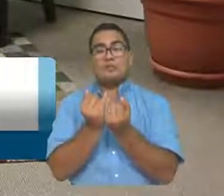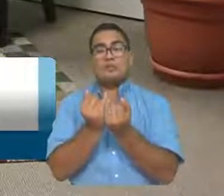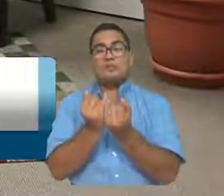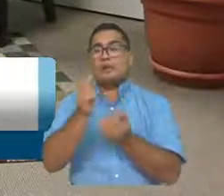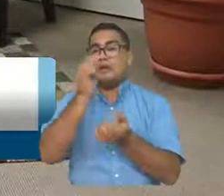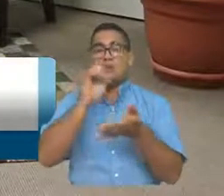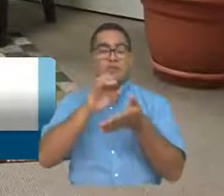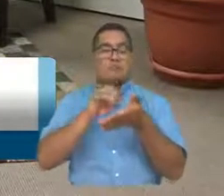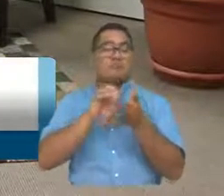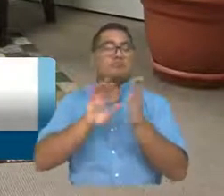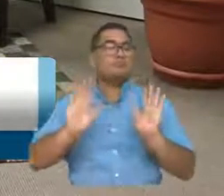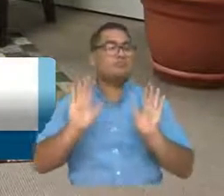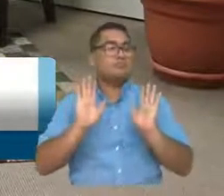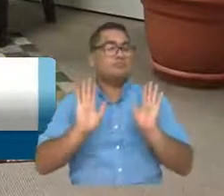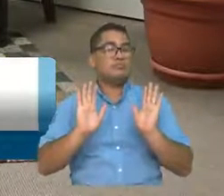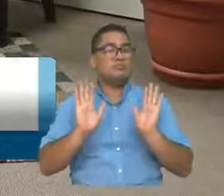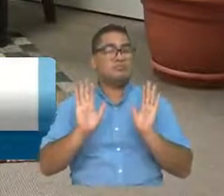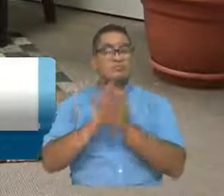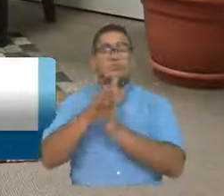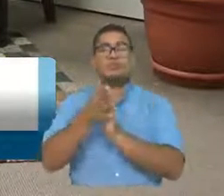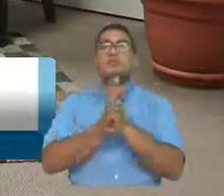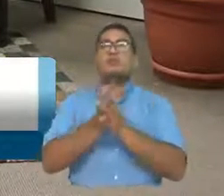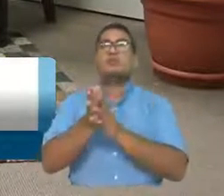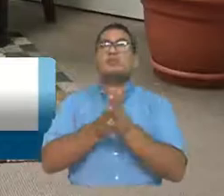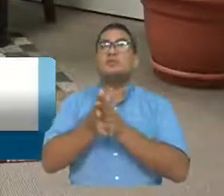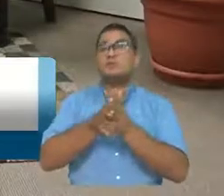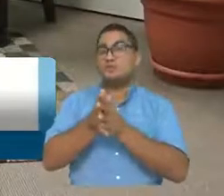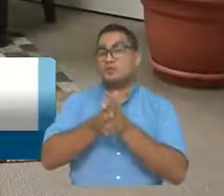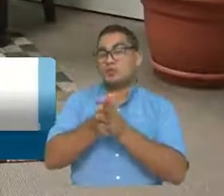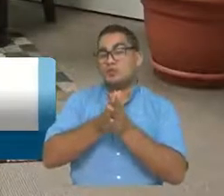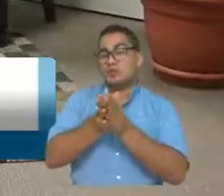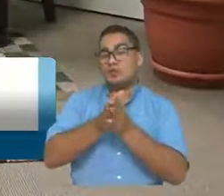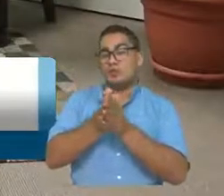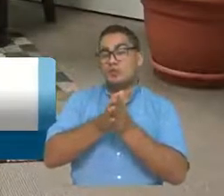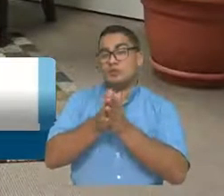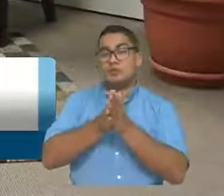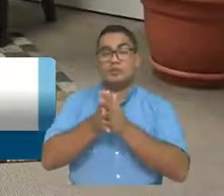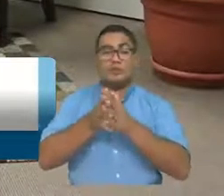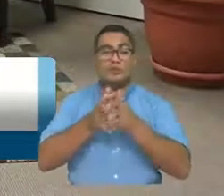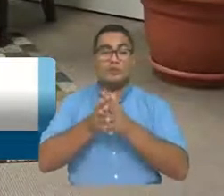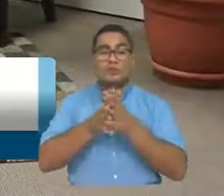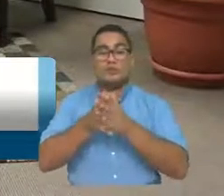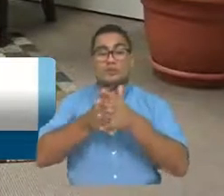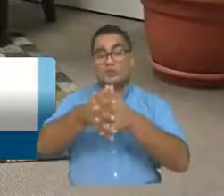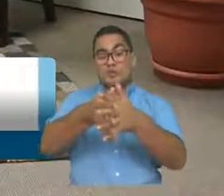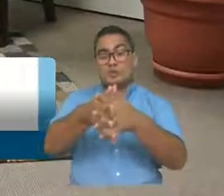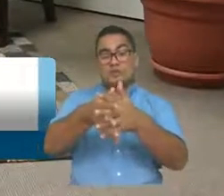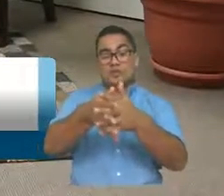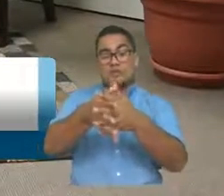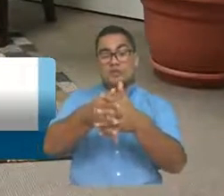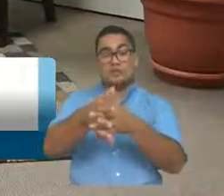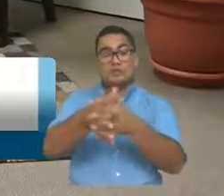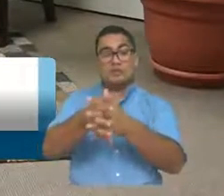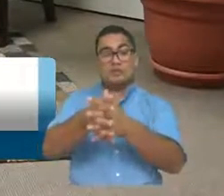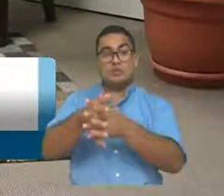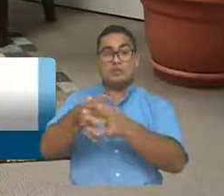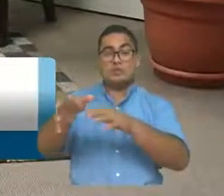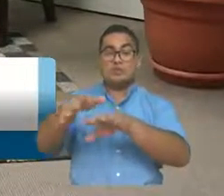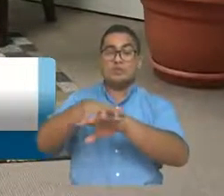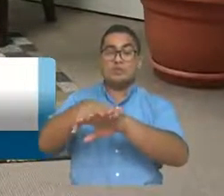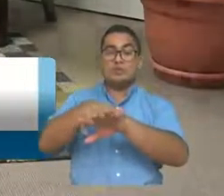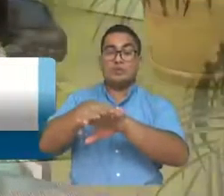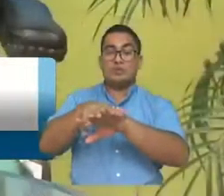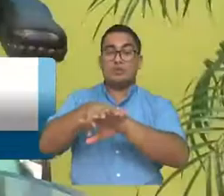pues el alcohol en gel o el alcohol en líquido. Me bajo del bus y inmediatamente yo me echo y me lavo las manos como que si